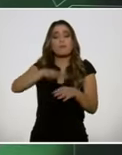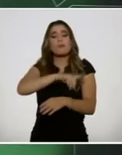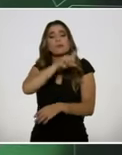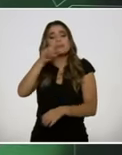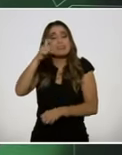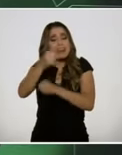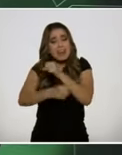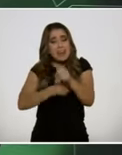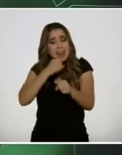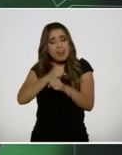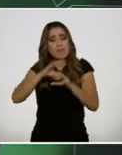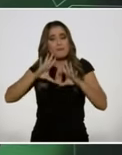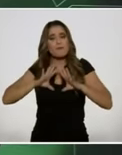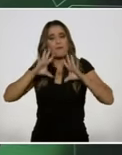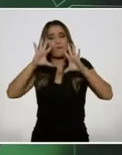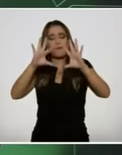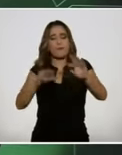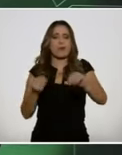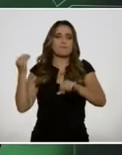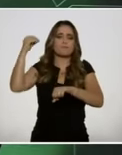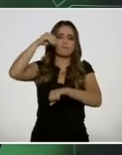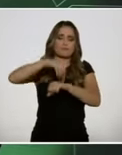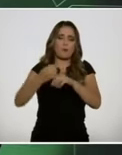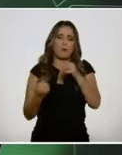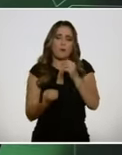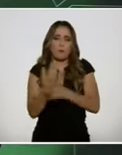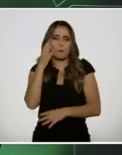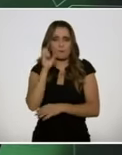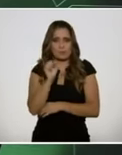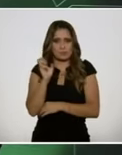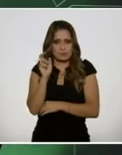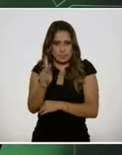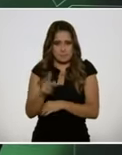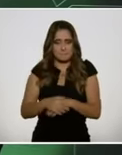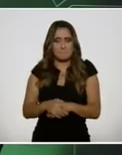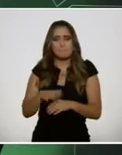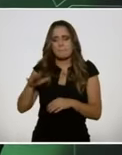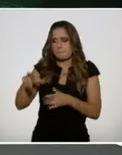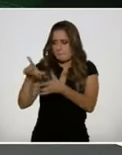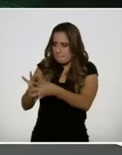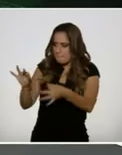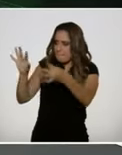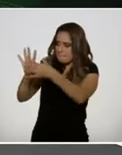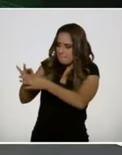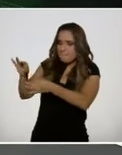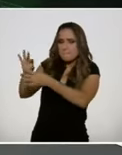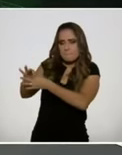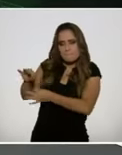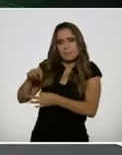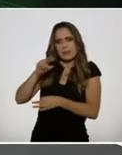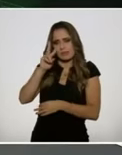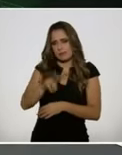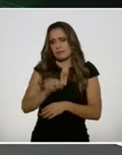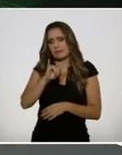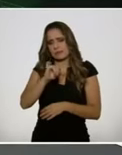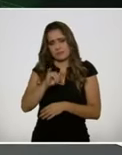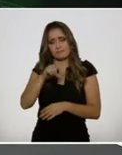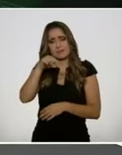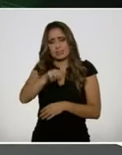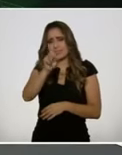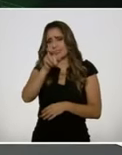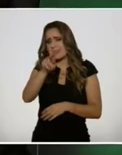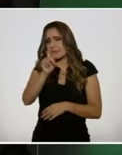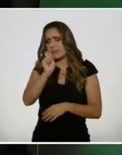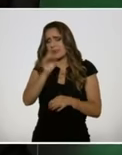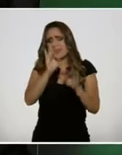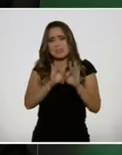la fundación de esta institución que, como ya se ha dicho aquí varias veces, es uno de los pilares,